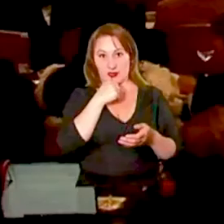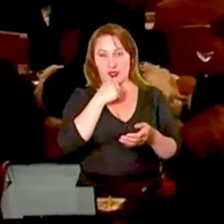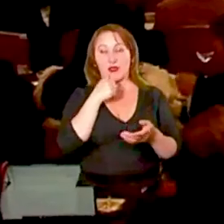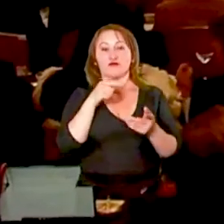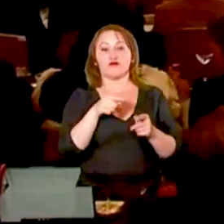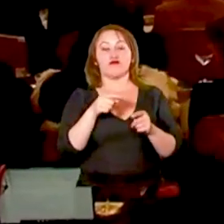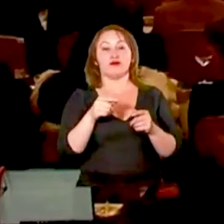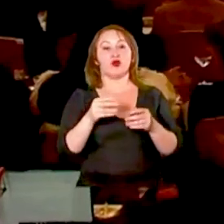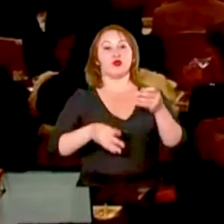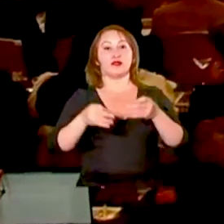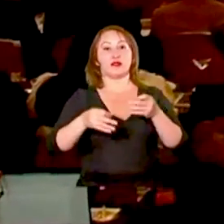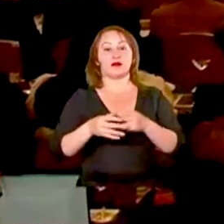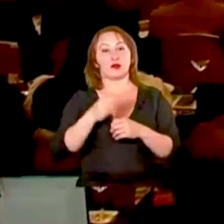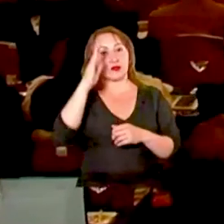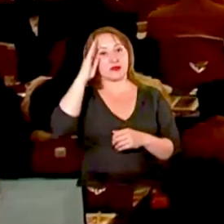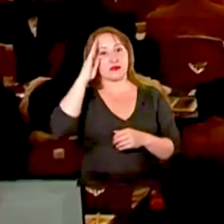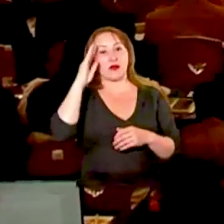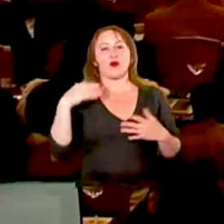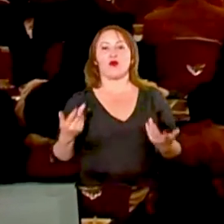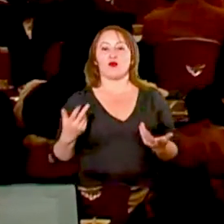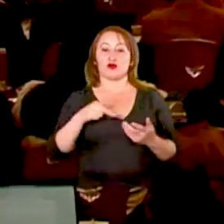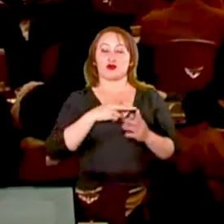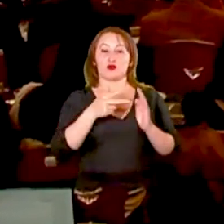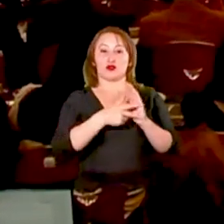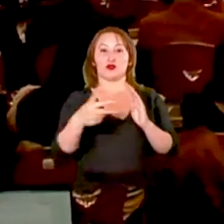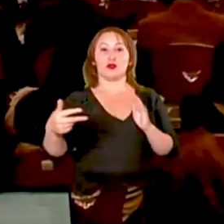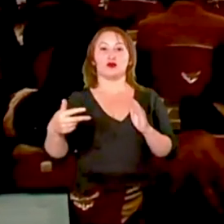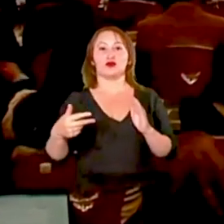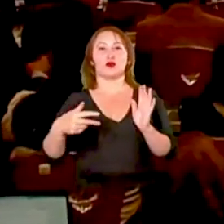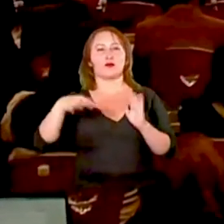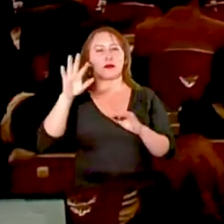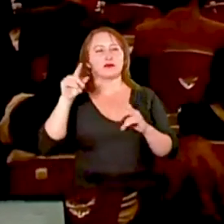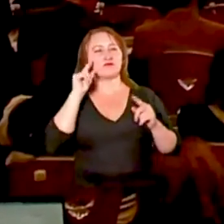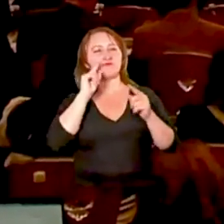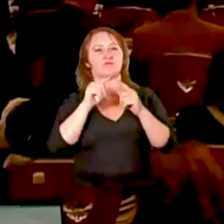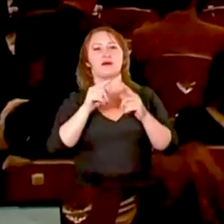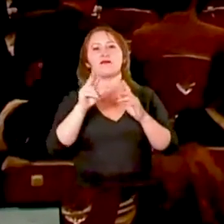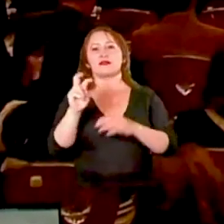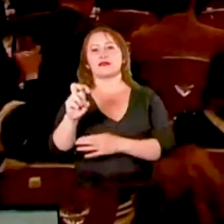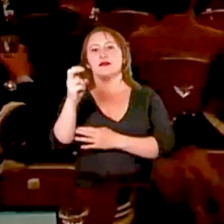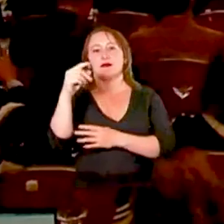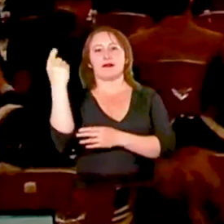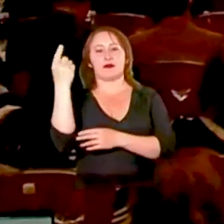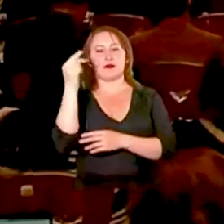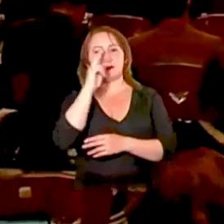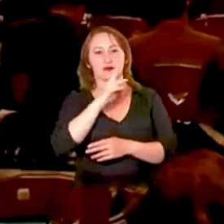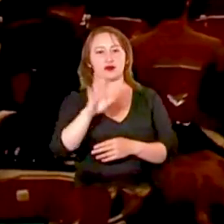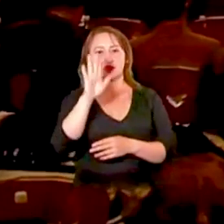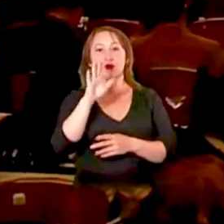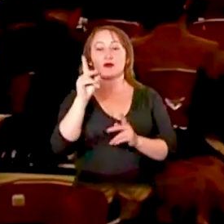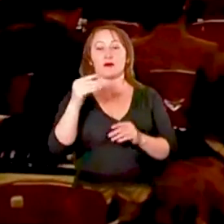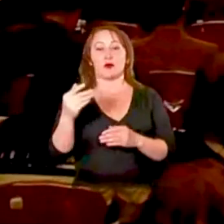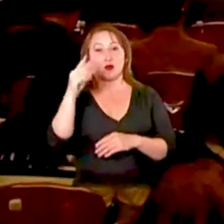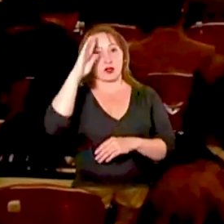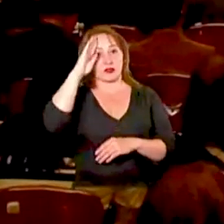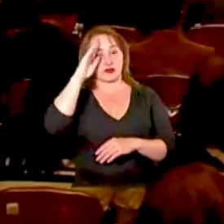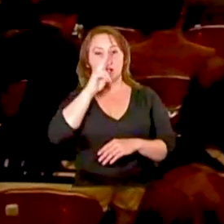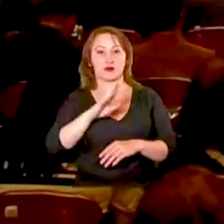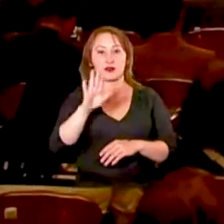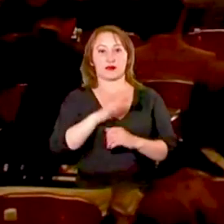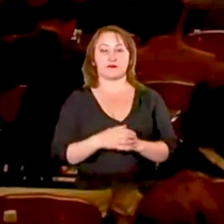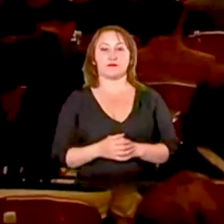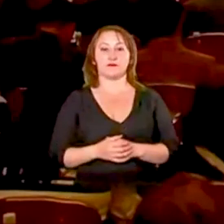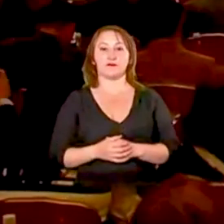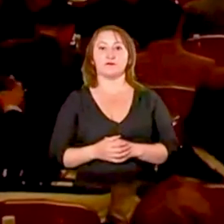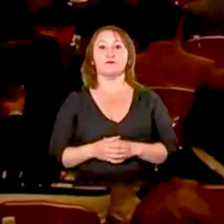facultades de policía judicial, que en nuestra Constitución se predican especialmente de la Fiscalía General de la Nación y de la Policía Nacional. En